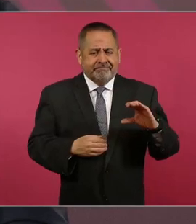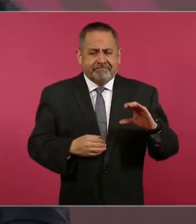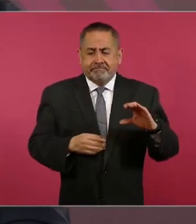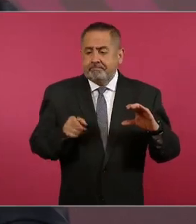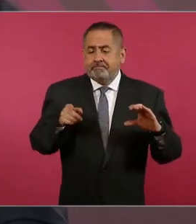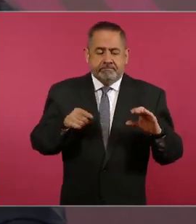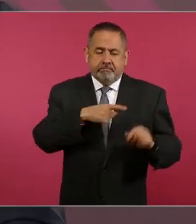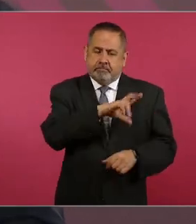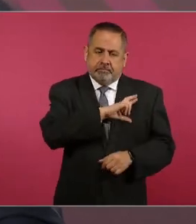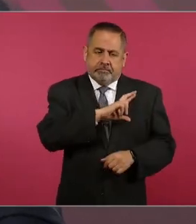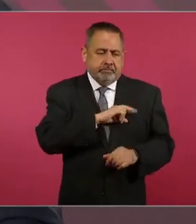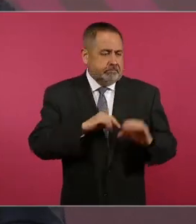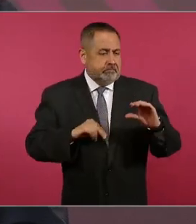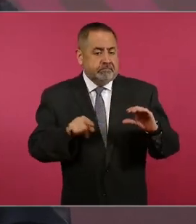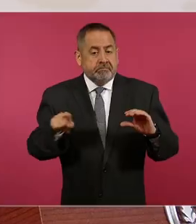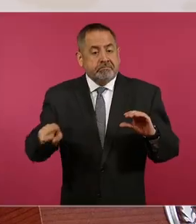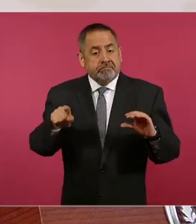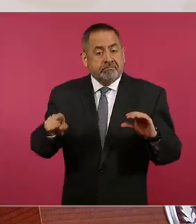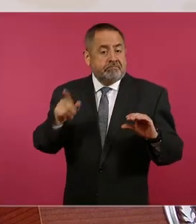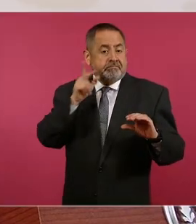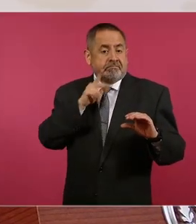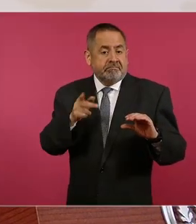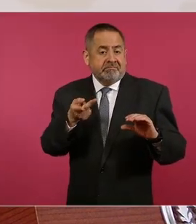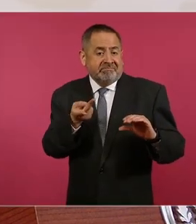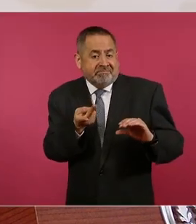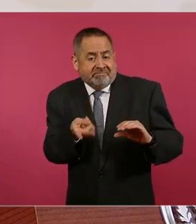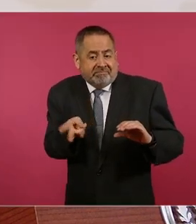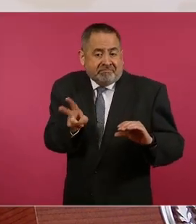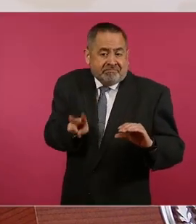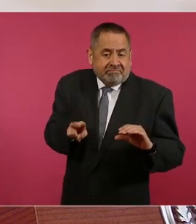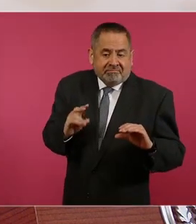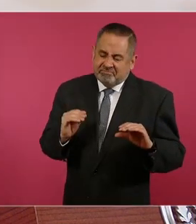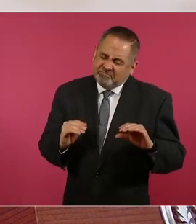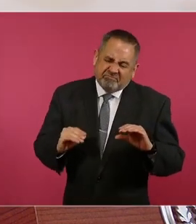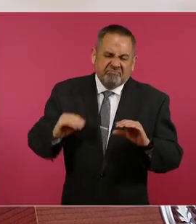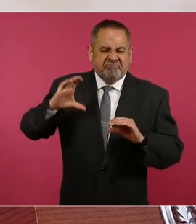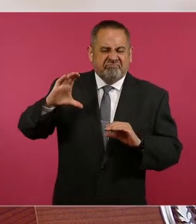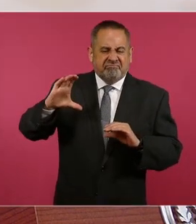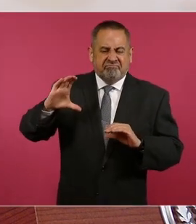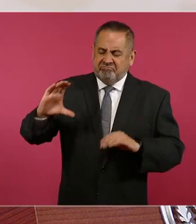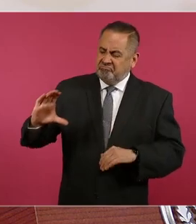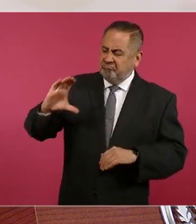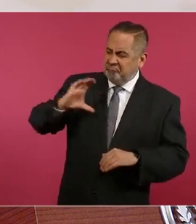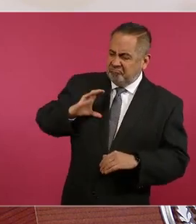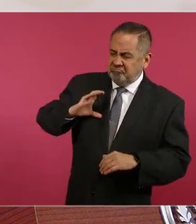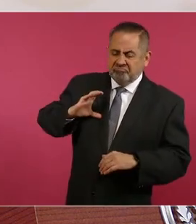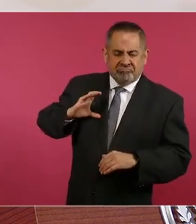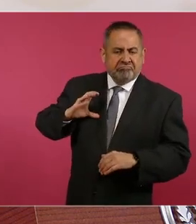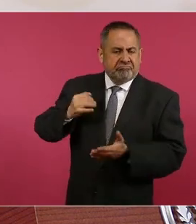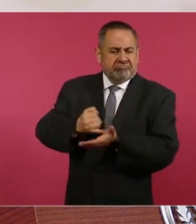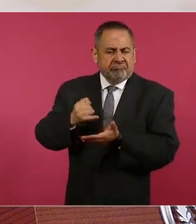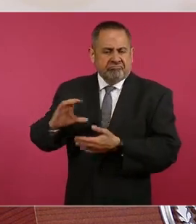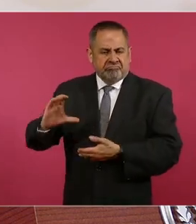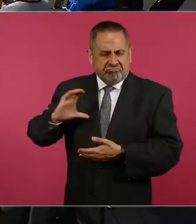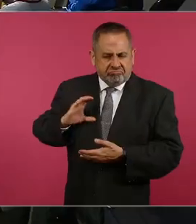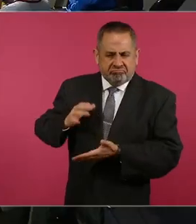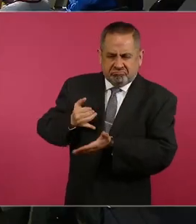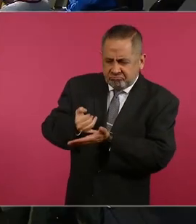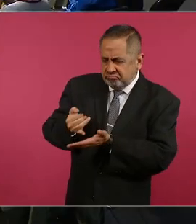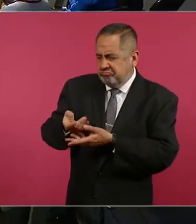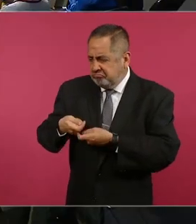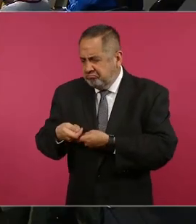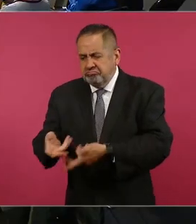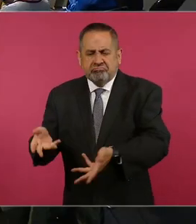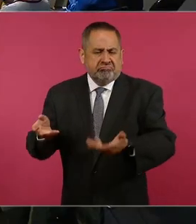empresa particular, el doble paga Pemex a la